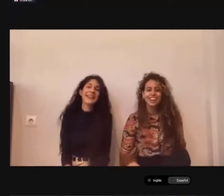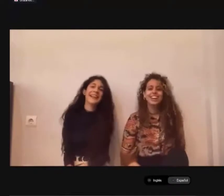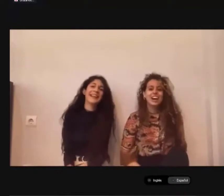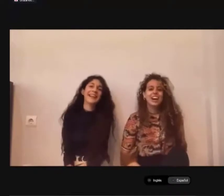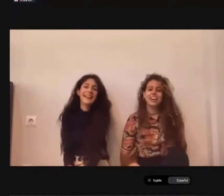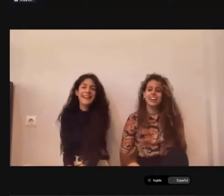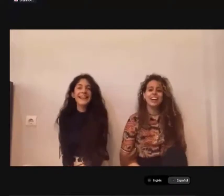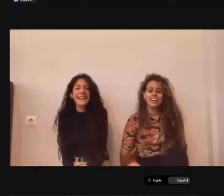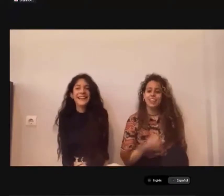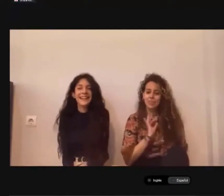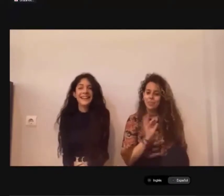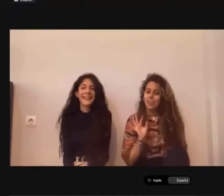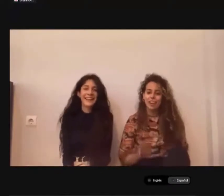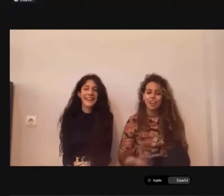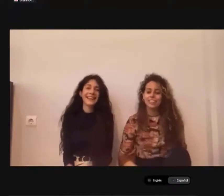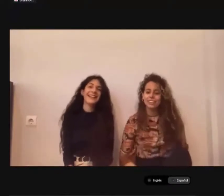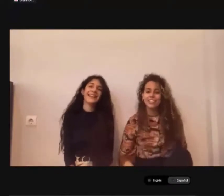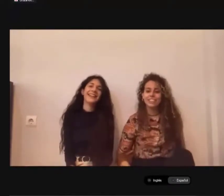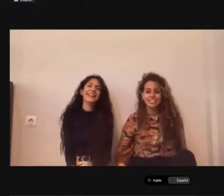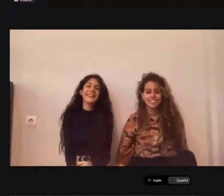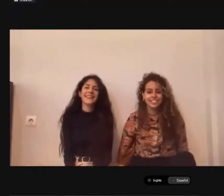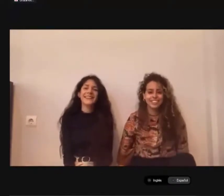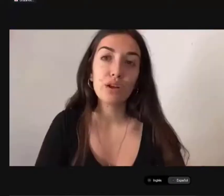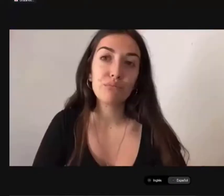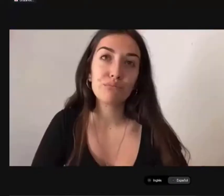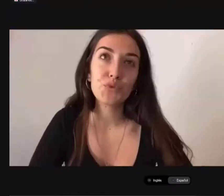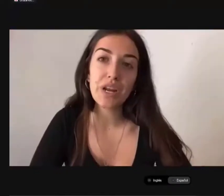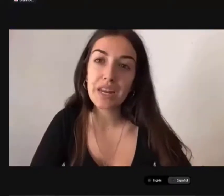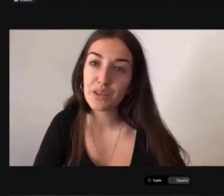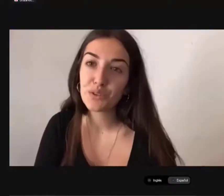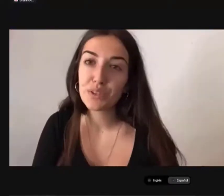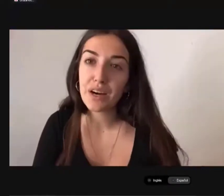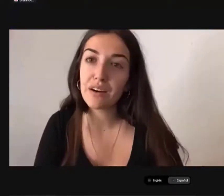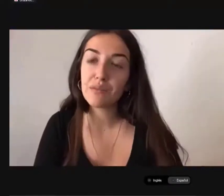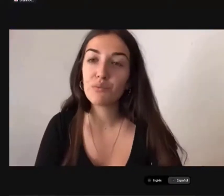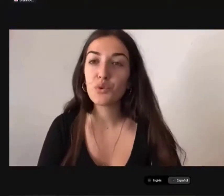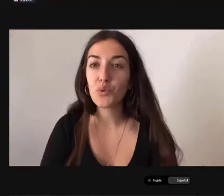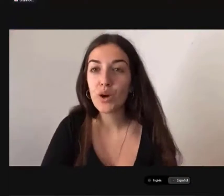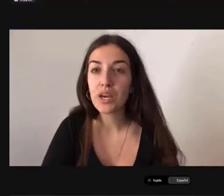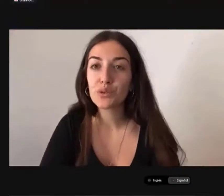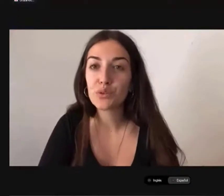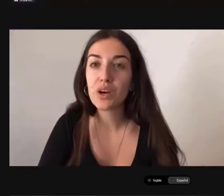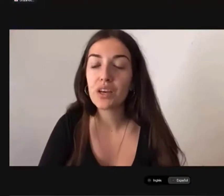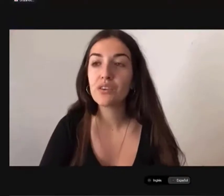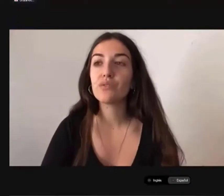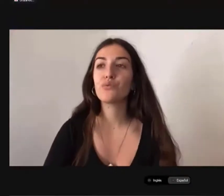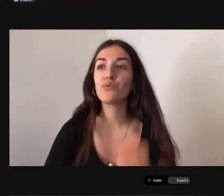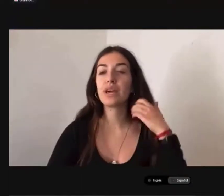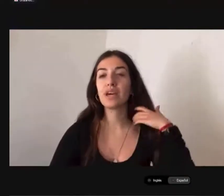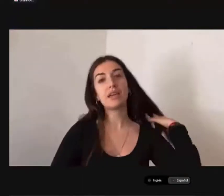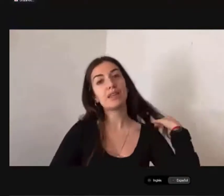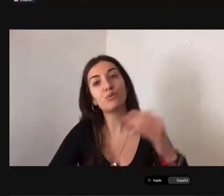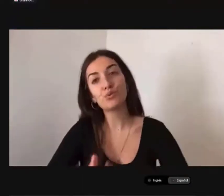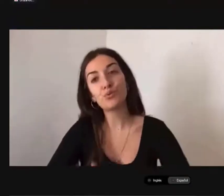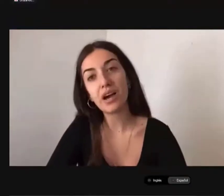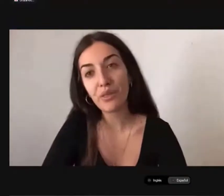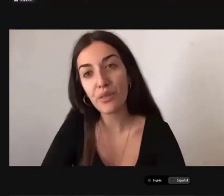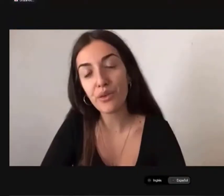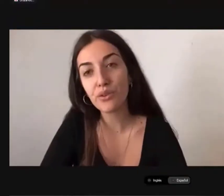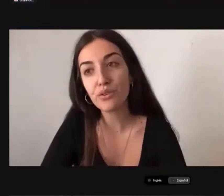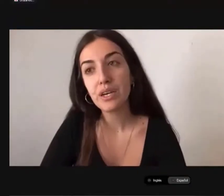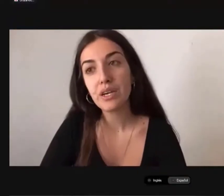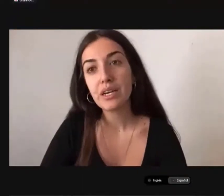explosión total. Genial, de las mejores anécdotas. Una anécdota muy guay de nuestro año fue que hicimos